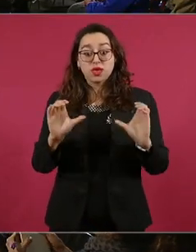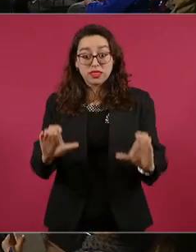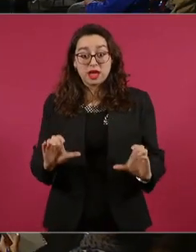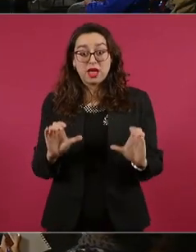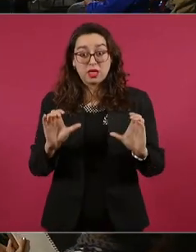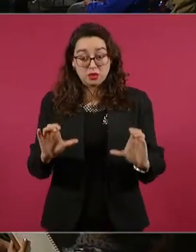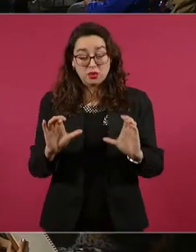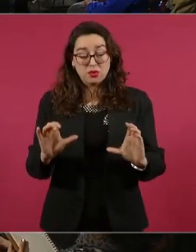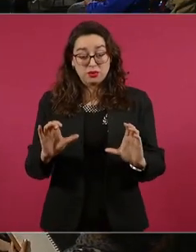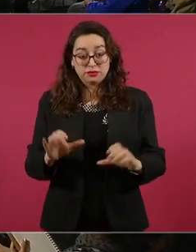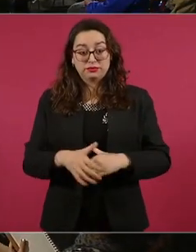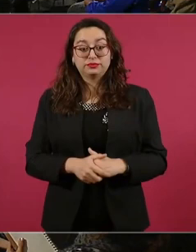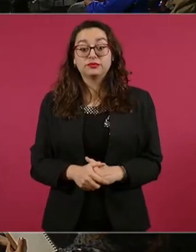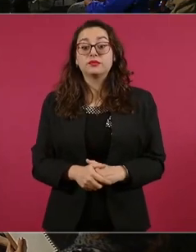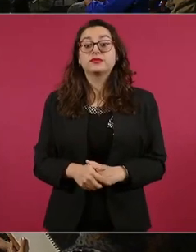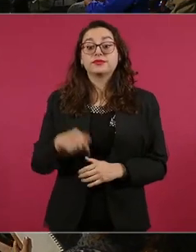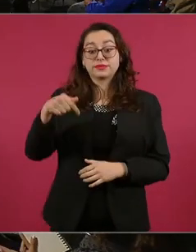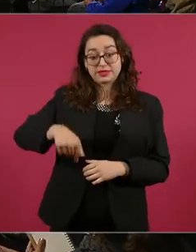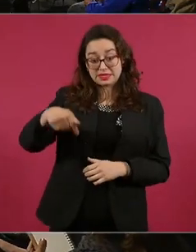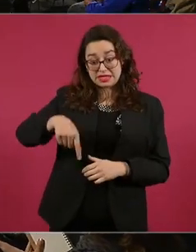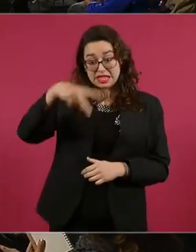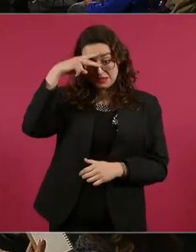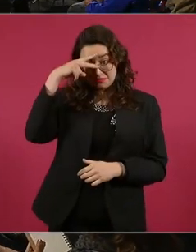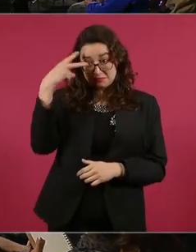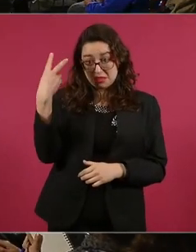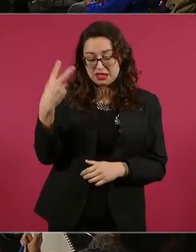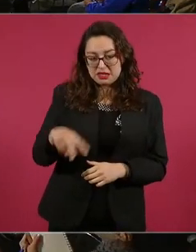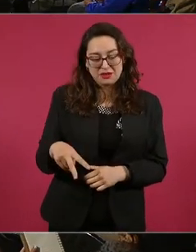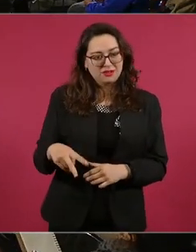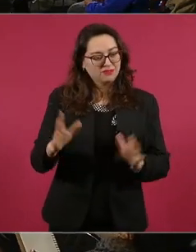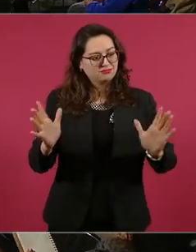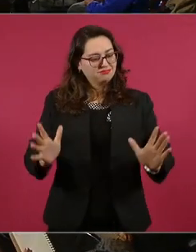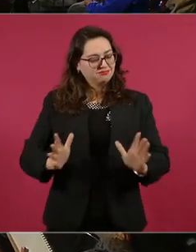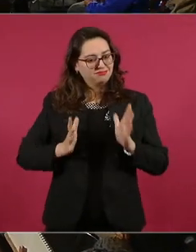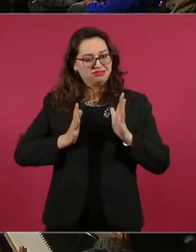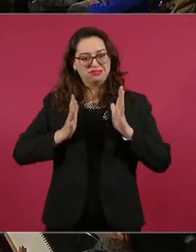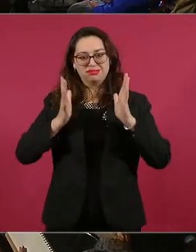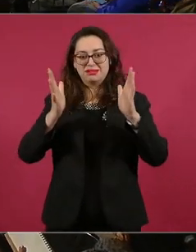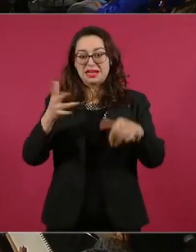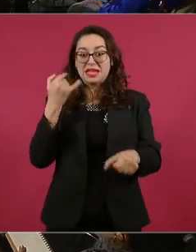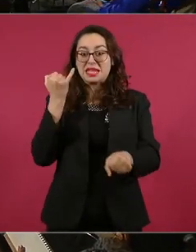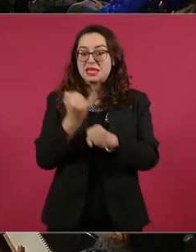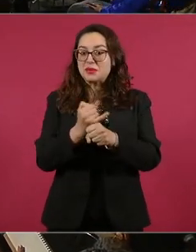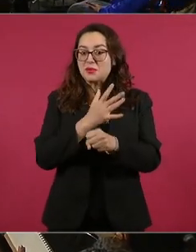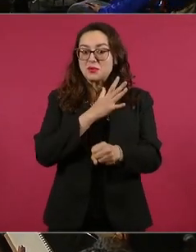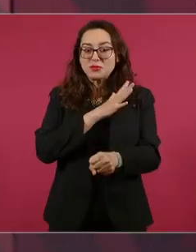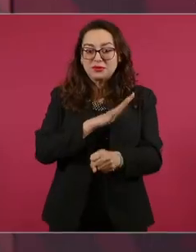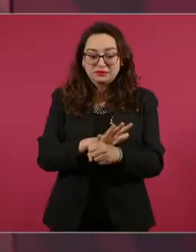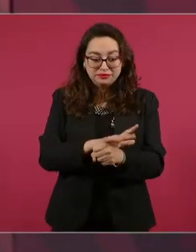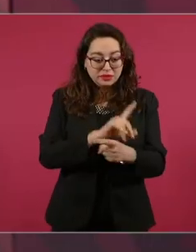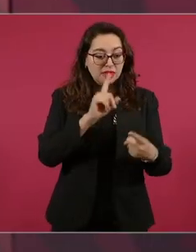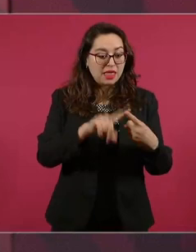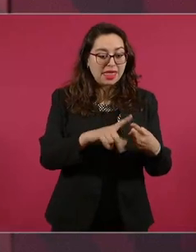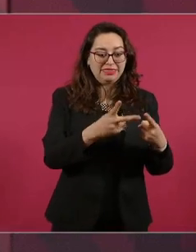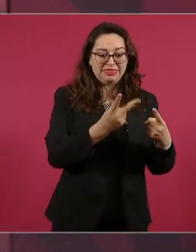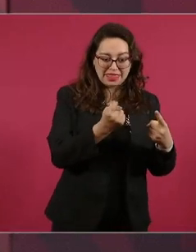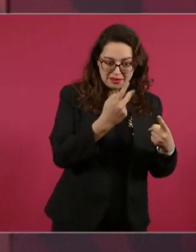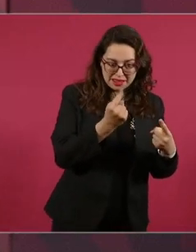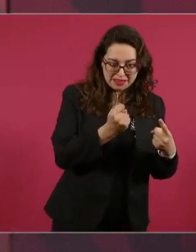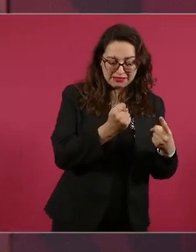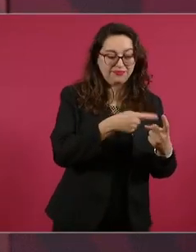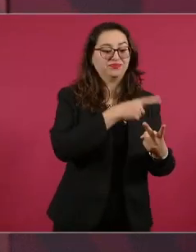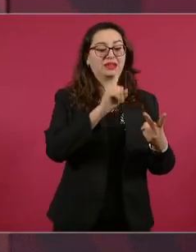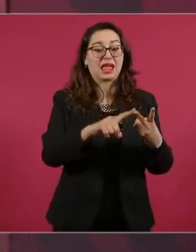muy especial, porque casi todos los medios de información son medios de manipulación,